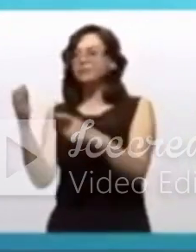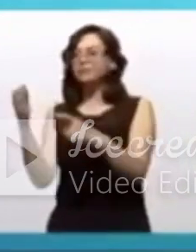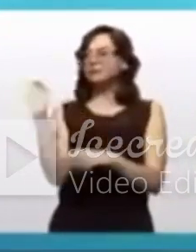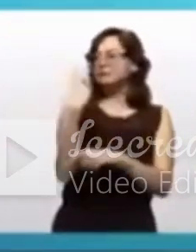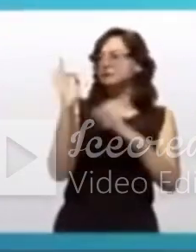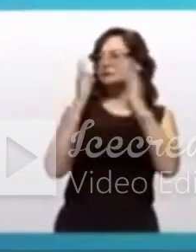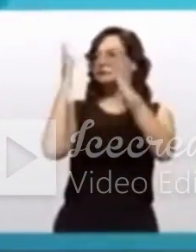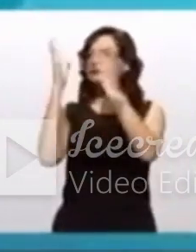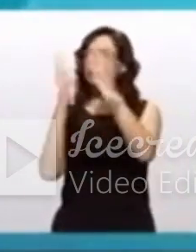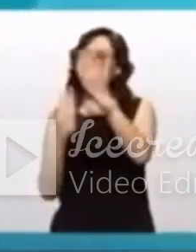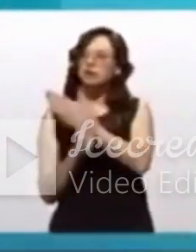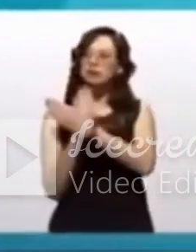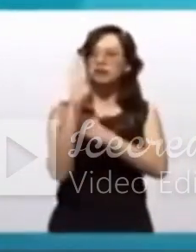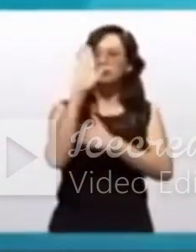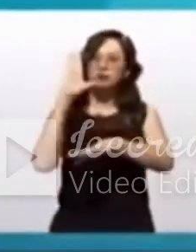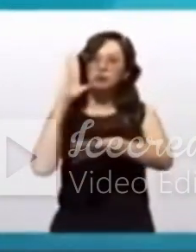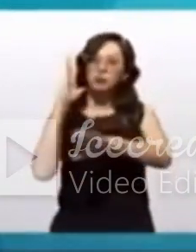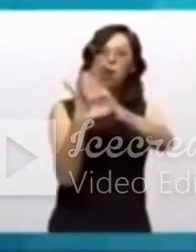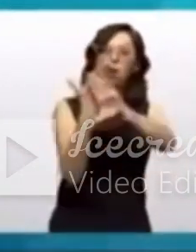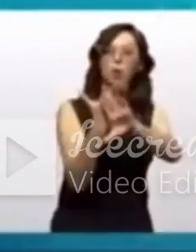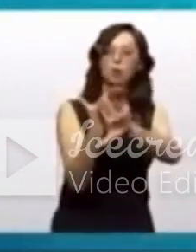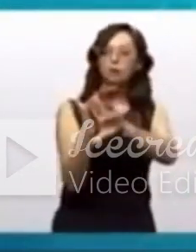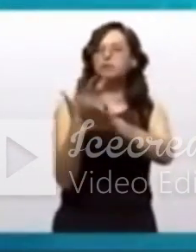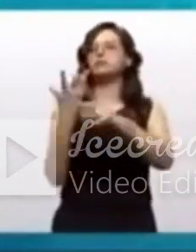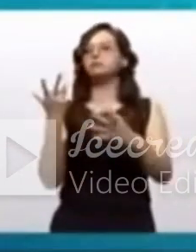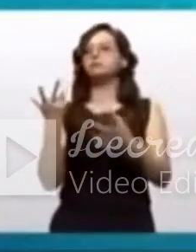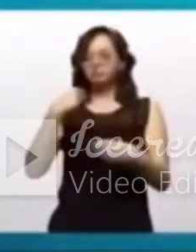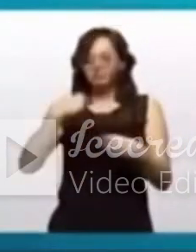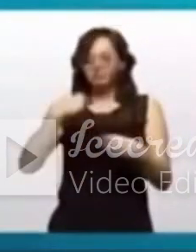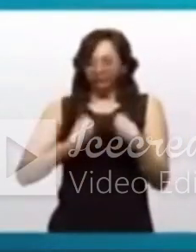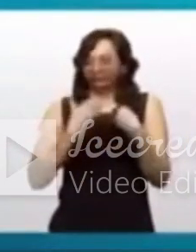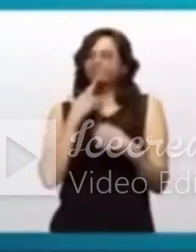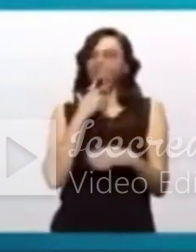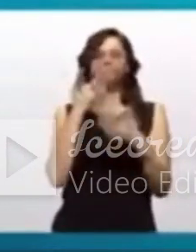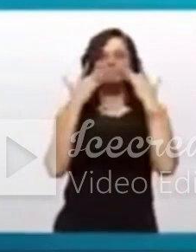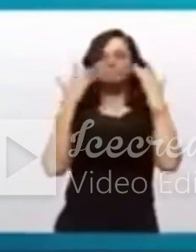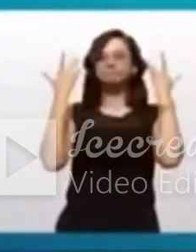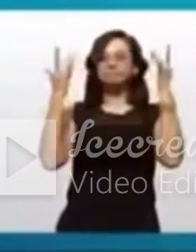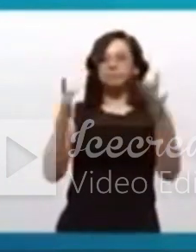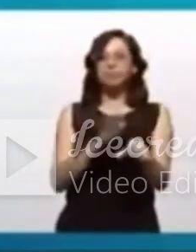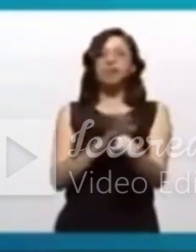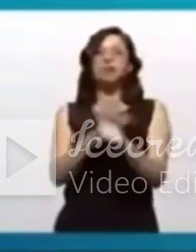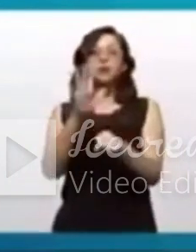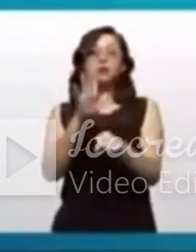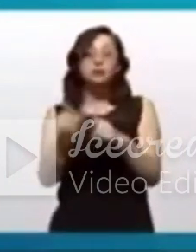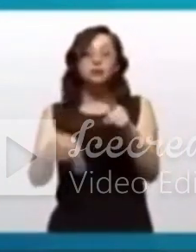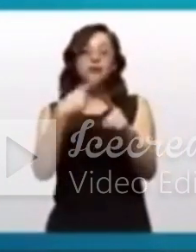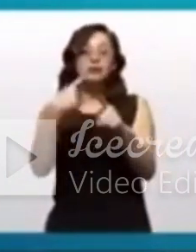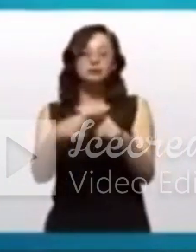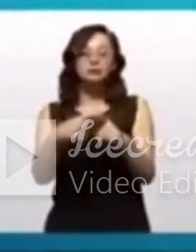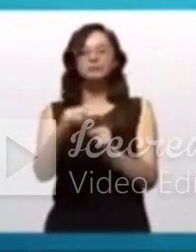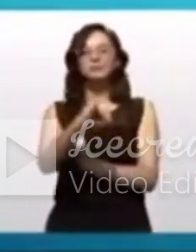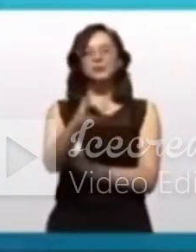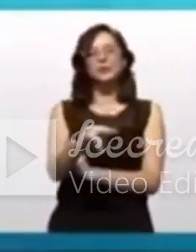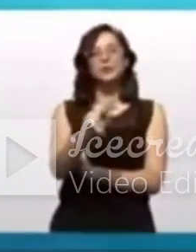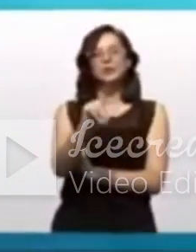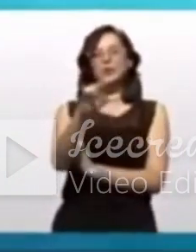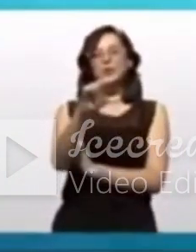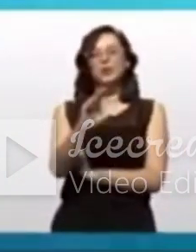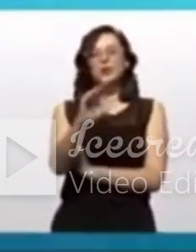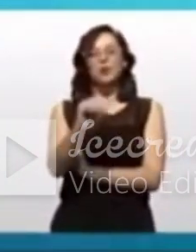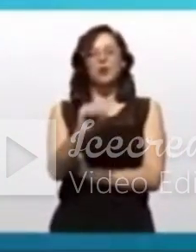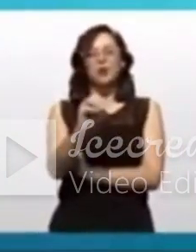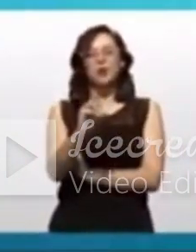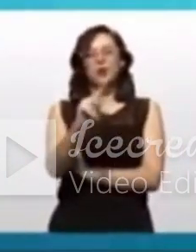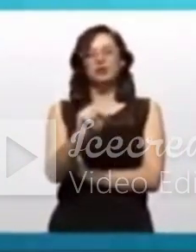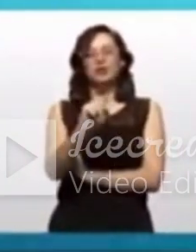o fantasmales, al punto de hacerlos renunciar a sus vidas. Me refiero a Julio Cortázar y a la época en que escribía Rayuela